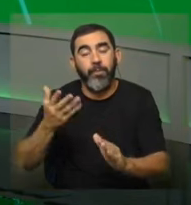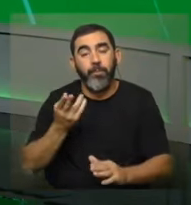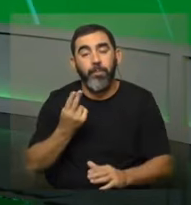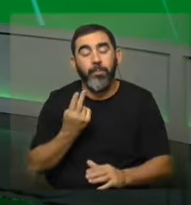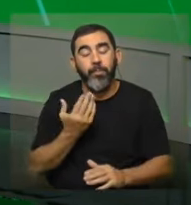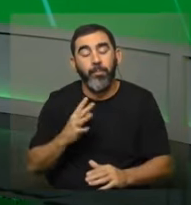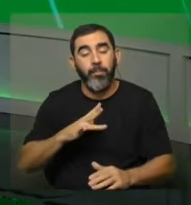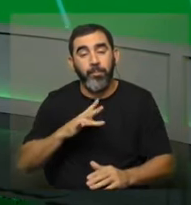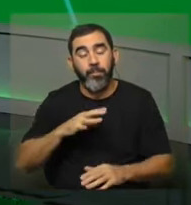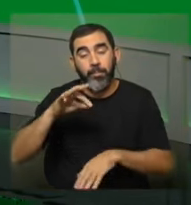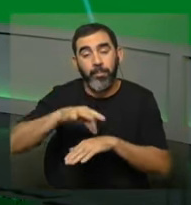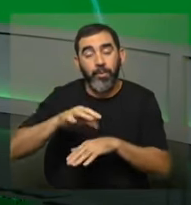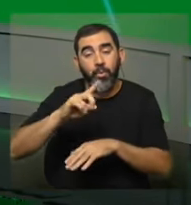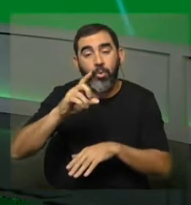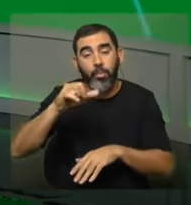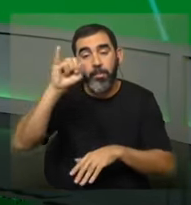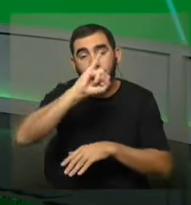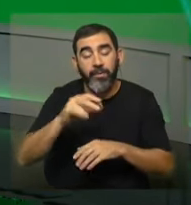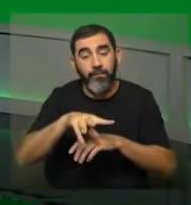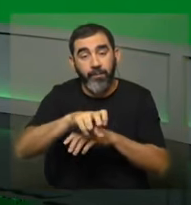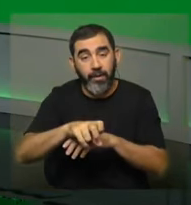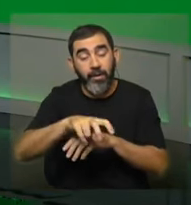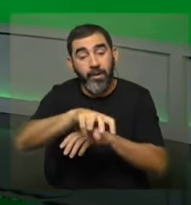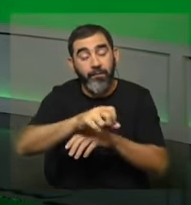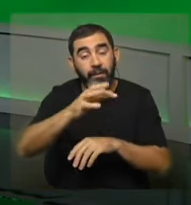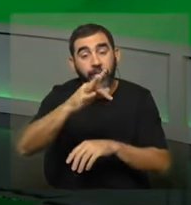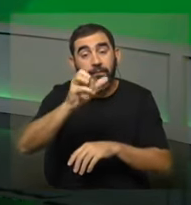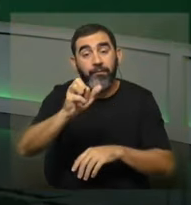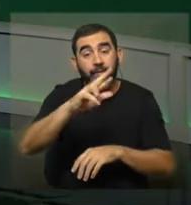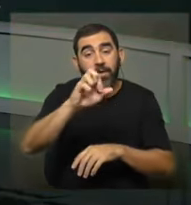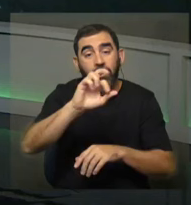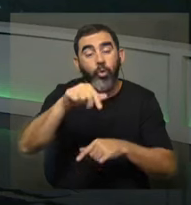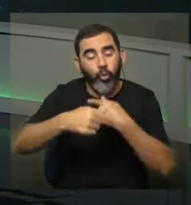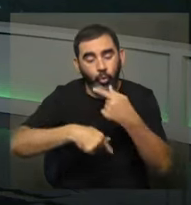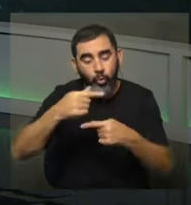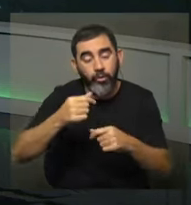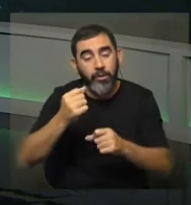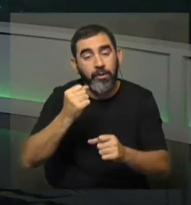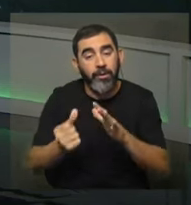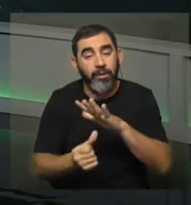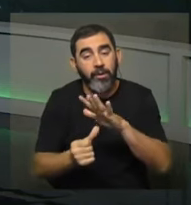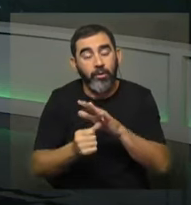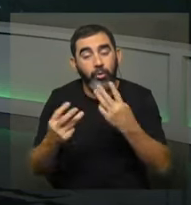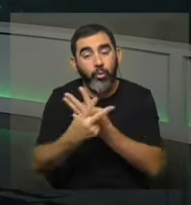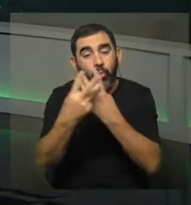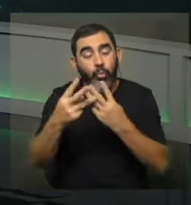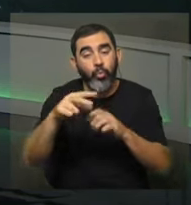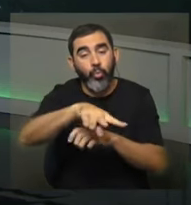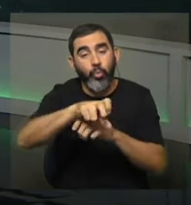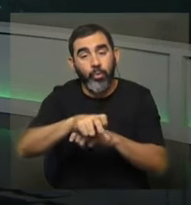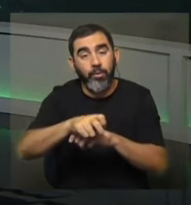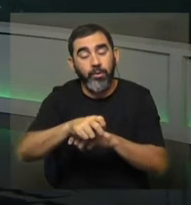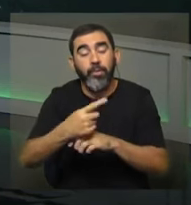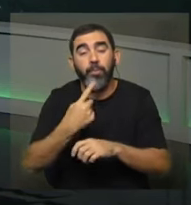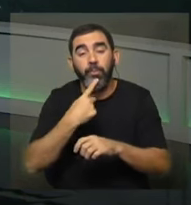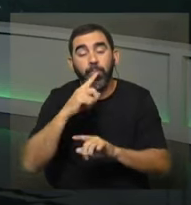médica del fiscal de corte Juan Gómez y la fiscal de estupefacientes Mónica Ferrero Va a continuar al frente de la fiscalía general de la nación diferentes actores